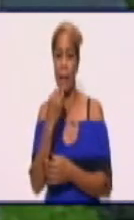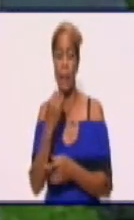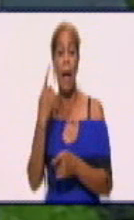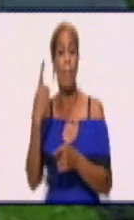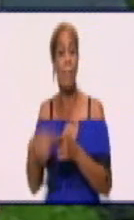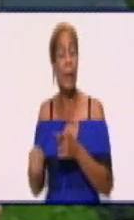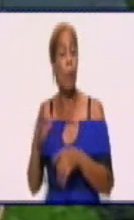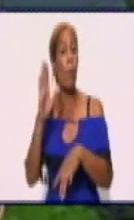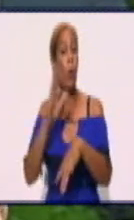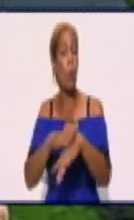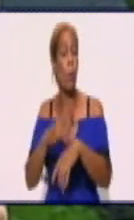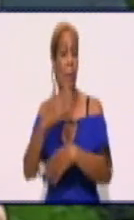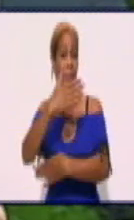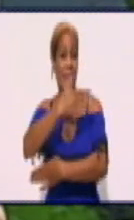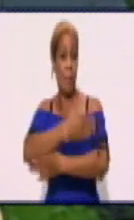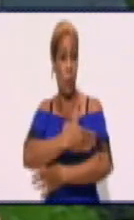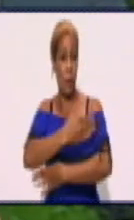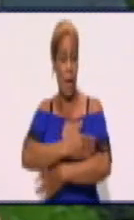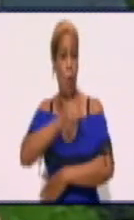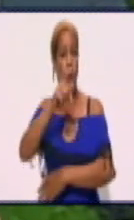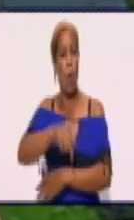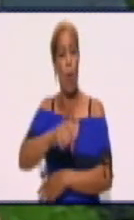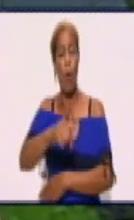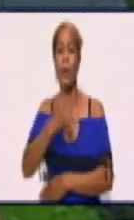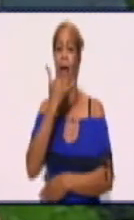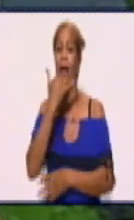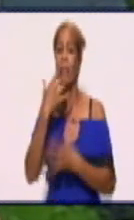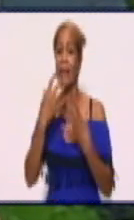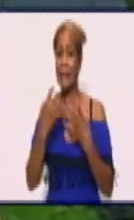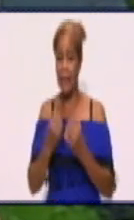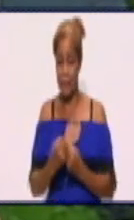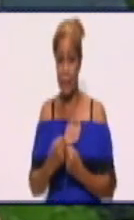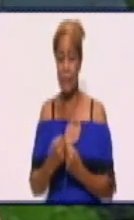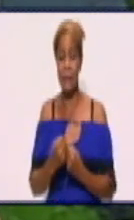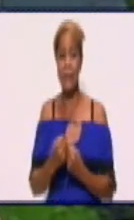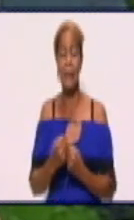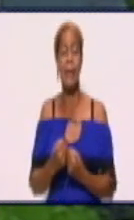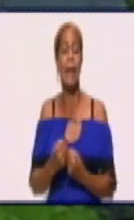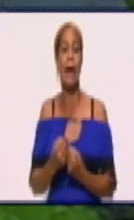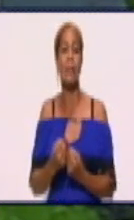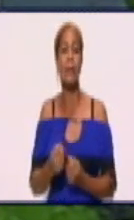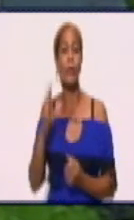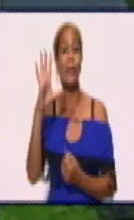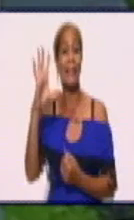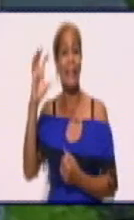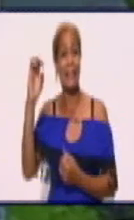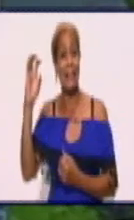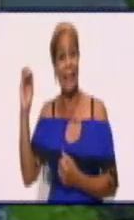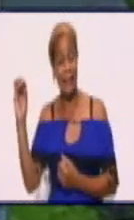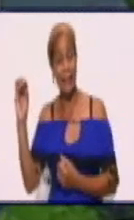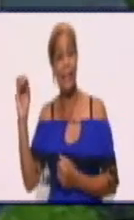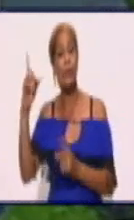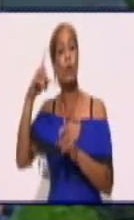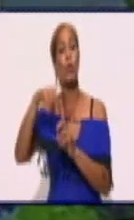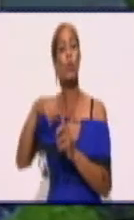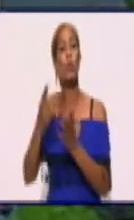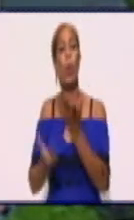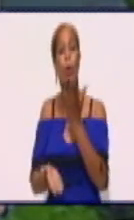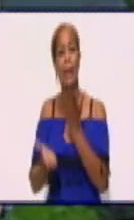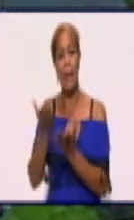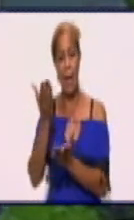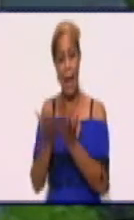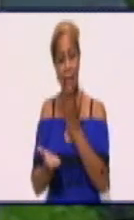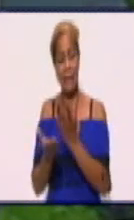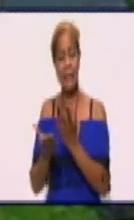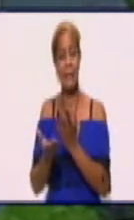el bloqueo hoy se ven afectados con la producción de 500 toneladas mensuales, 500 toneladas de alimento para el